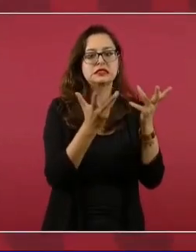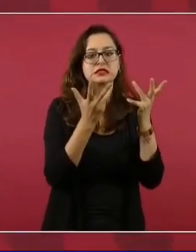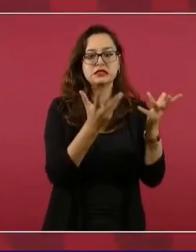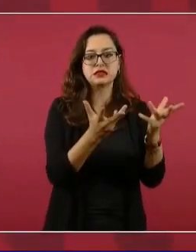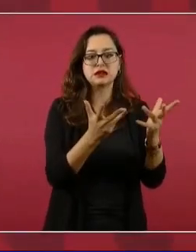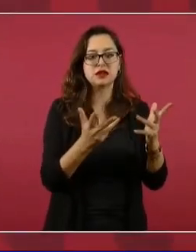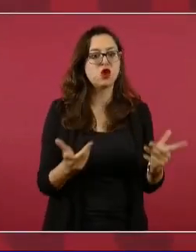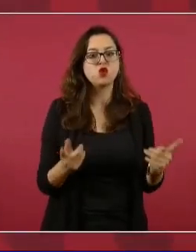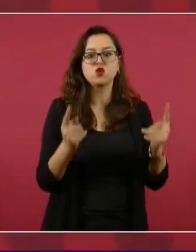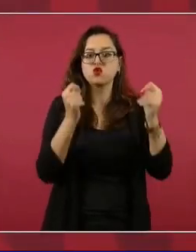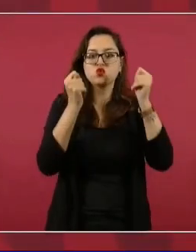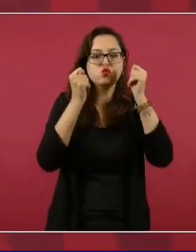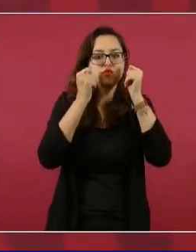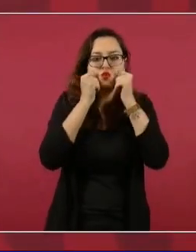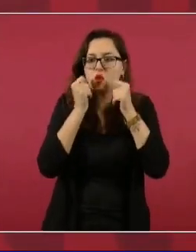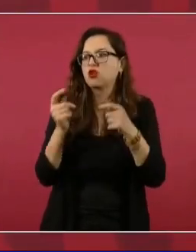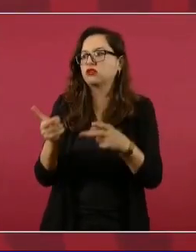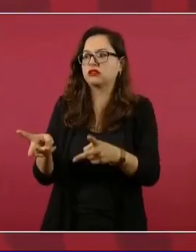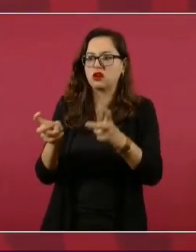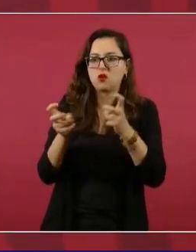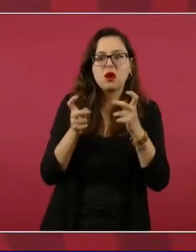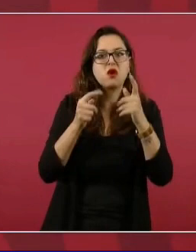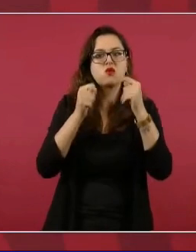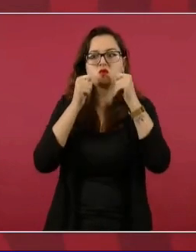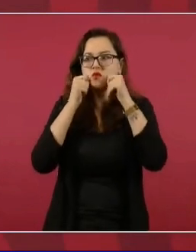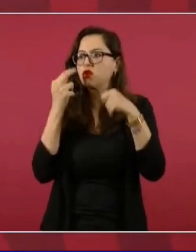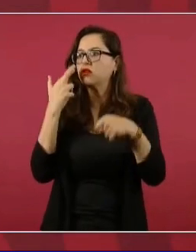como sea, haya sido como haya sido.